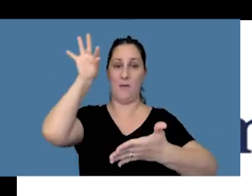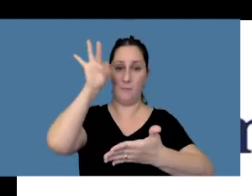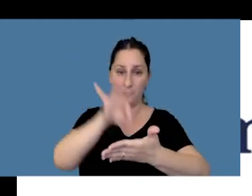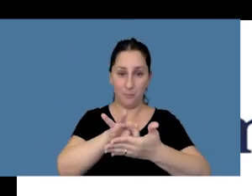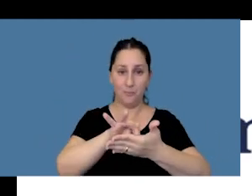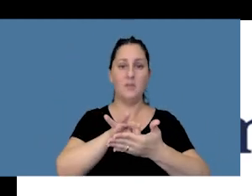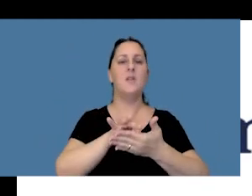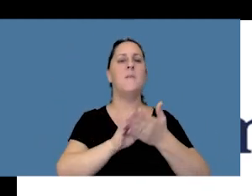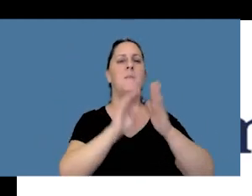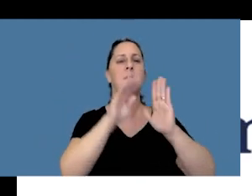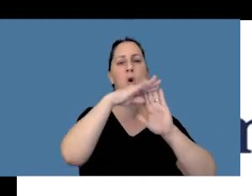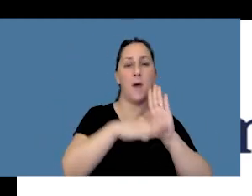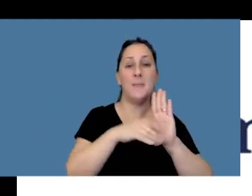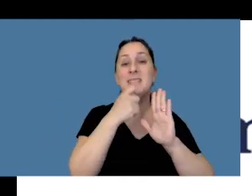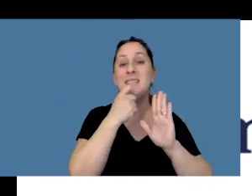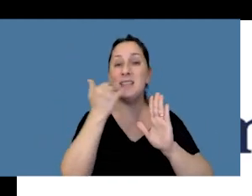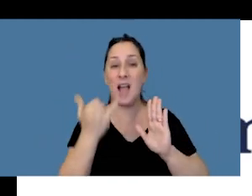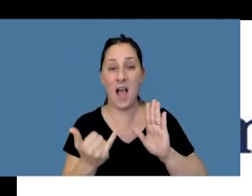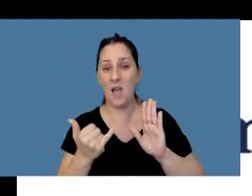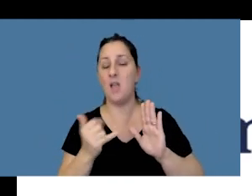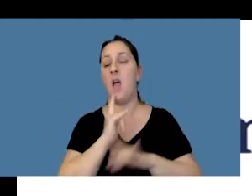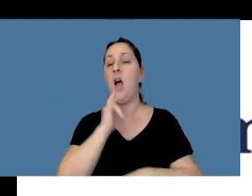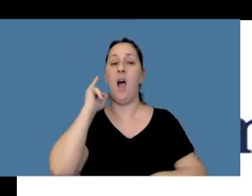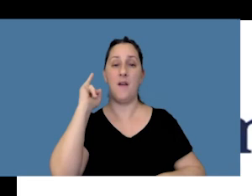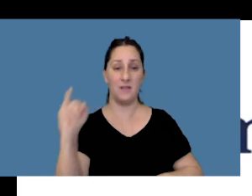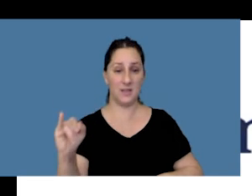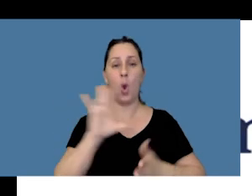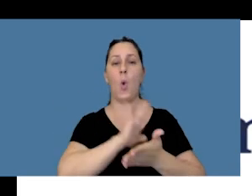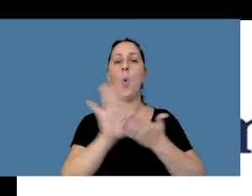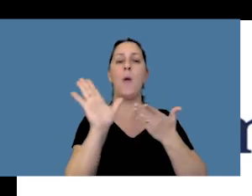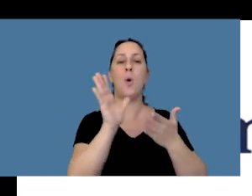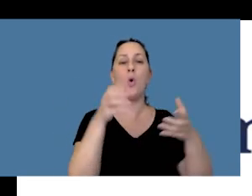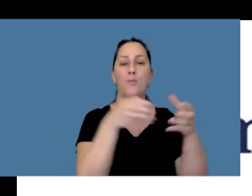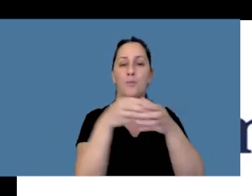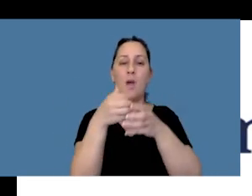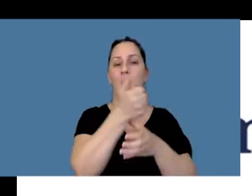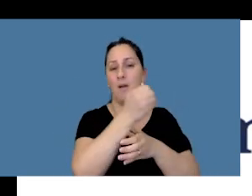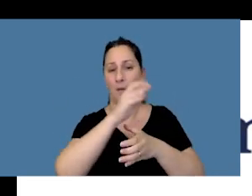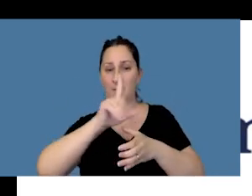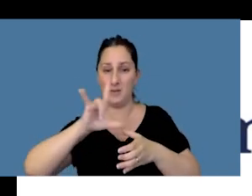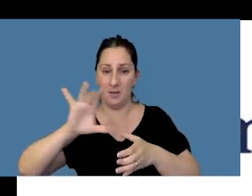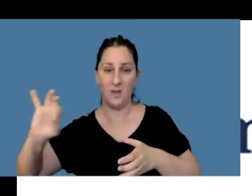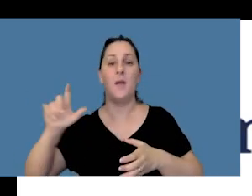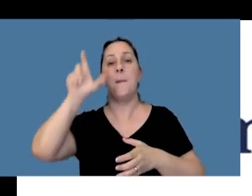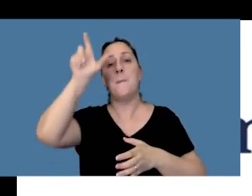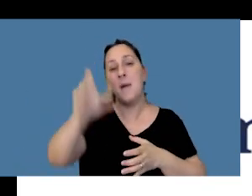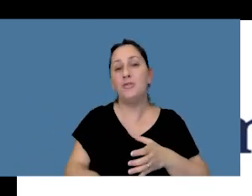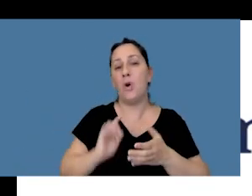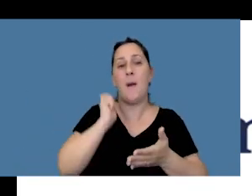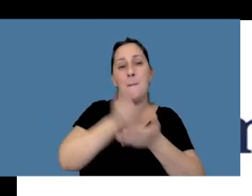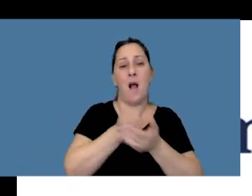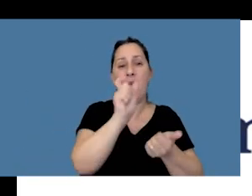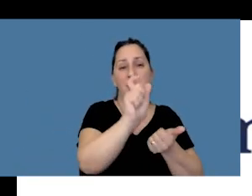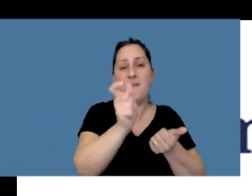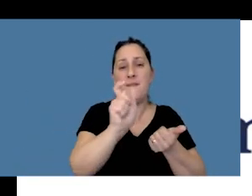demás parámetros si los hubiera, se le va a informar la nueva categoría y el contribuyente va a tener que pagar todas esas